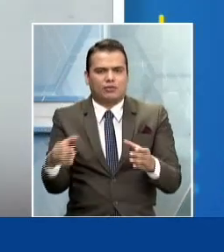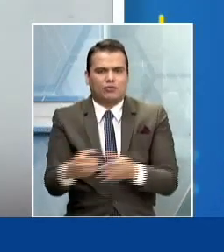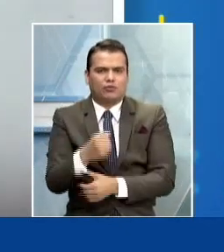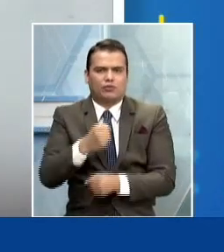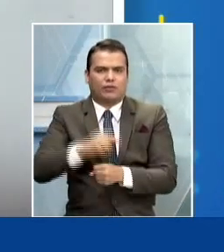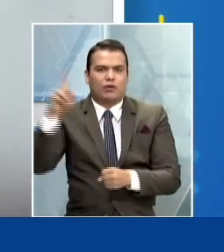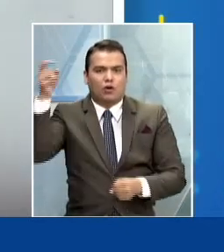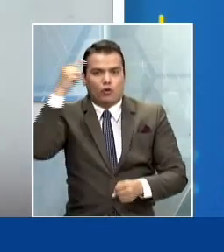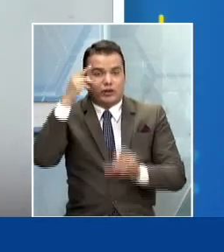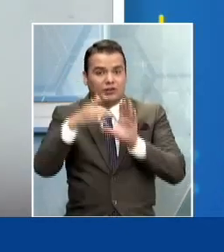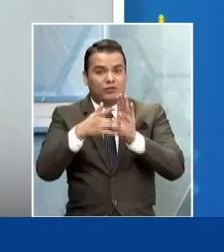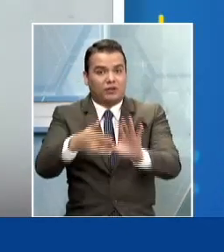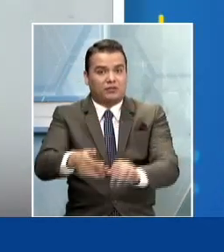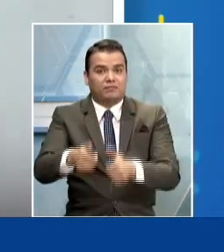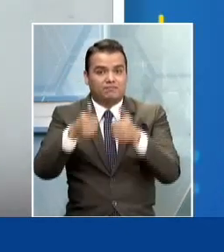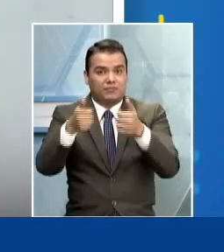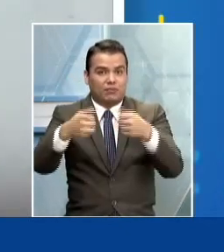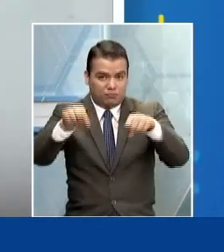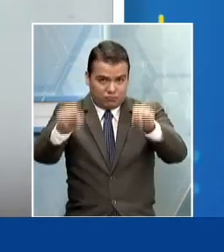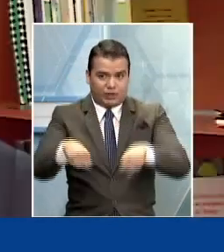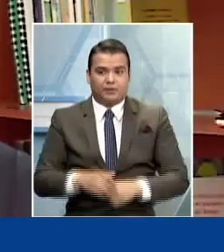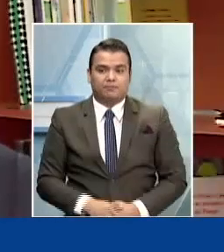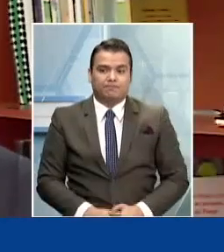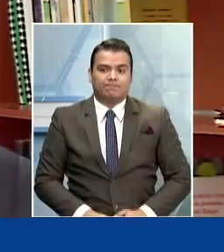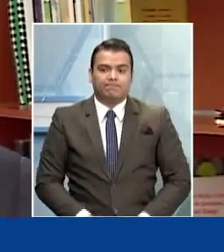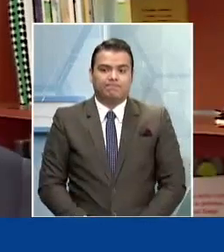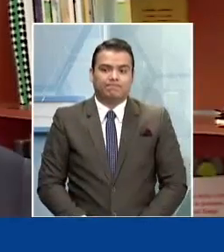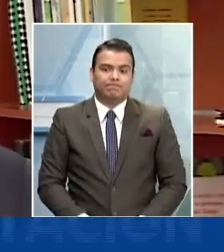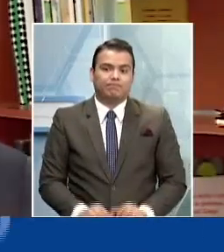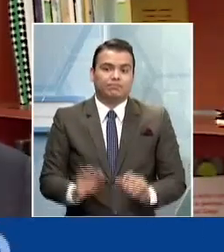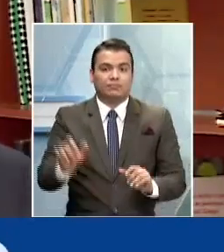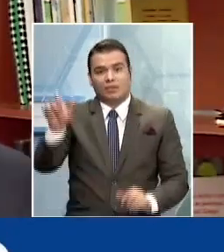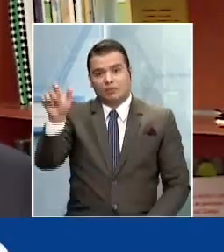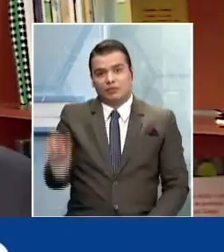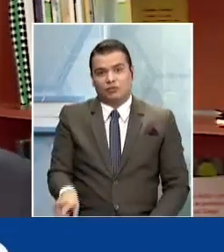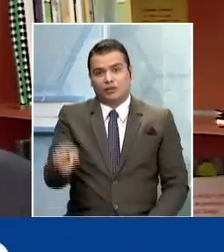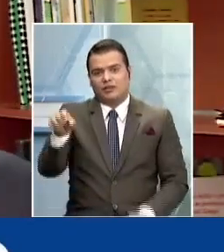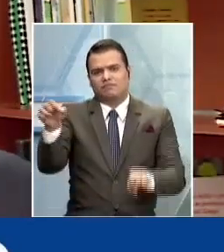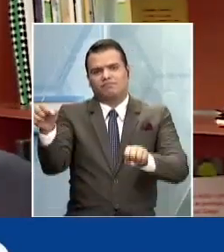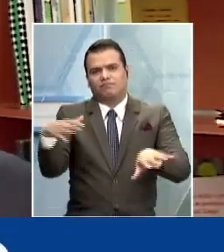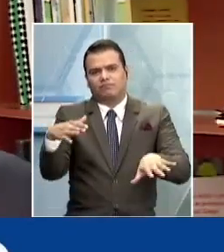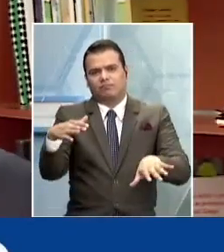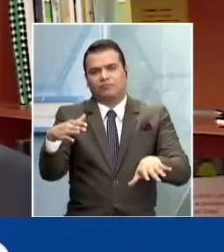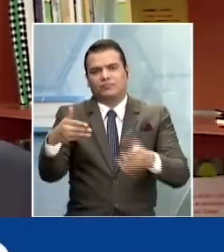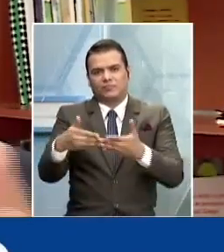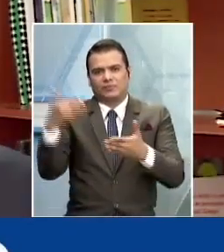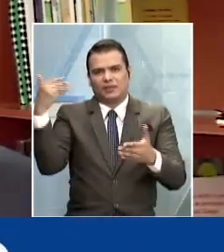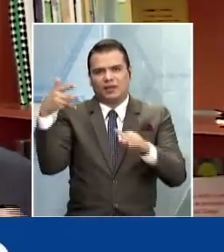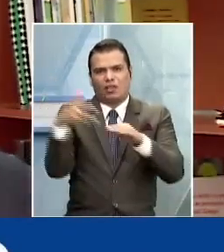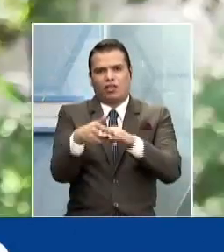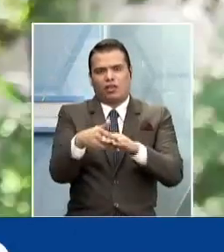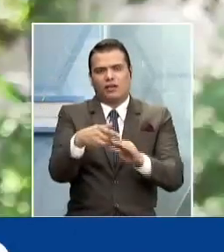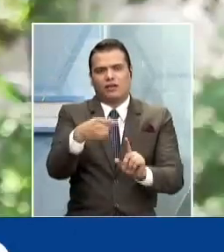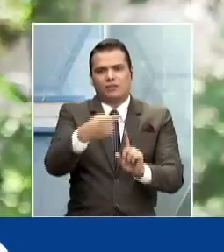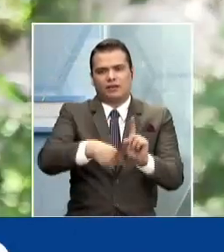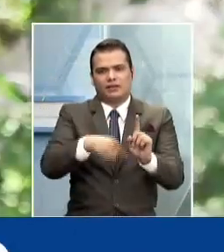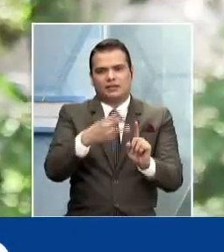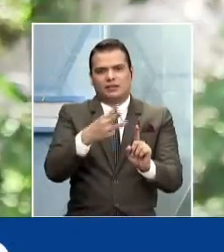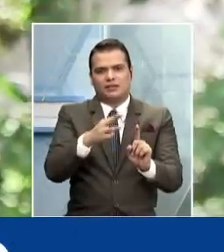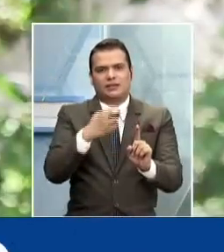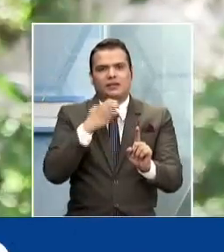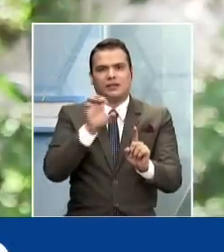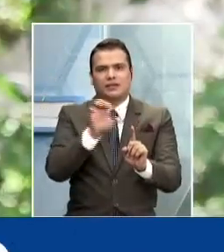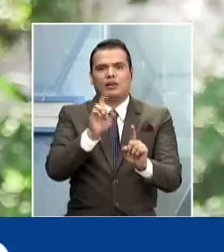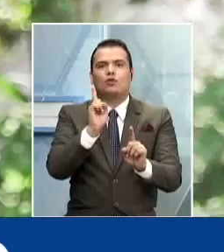de legitimidad y de apoyo político. Todo indica que la salida de Calderón, que había sido suspendido el pasado 13 de enero por violar los principios